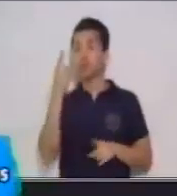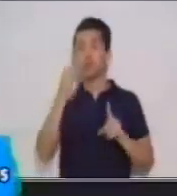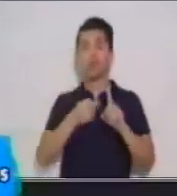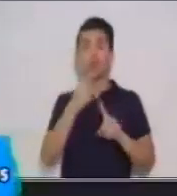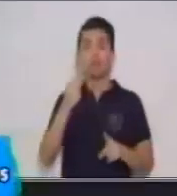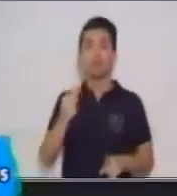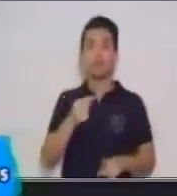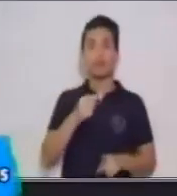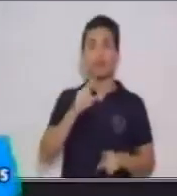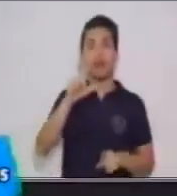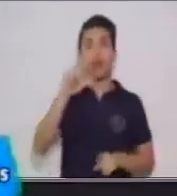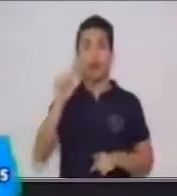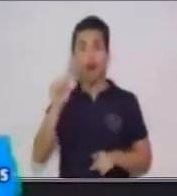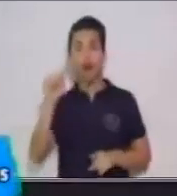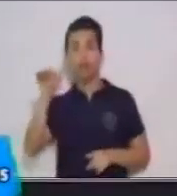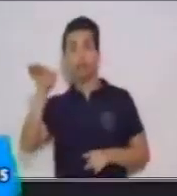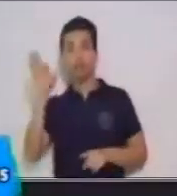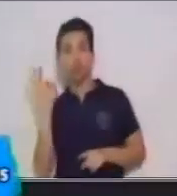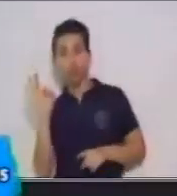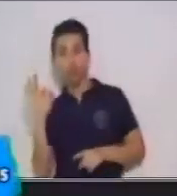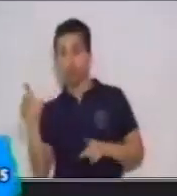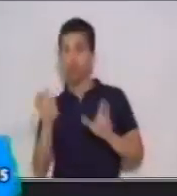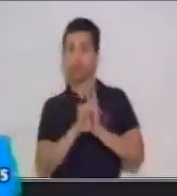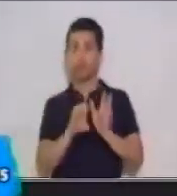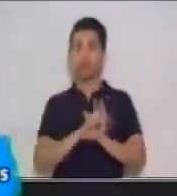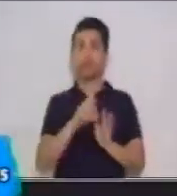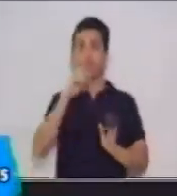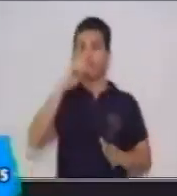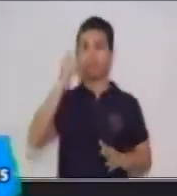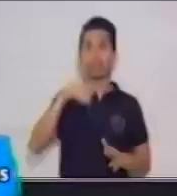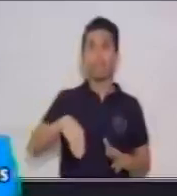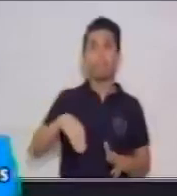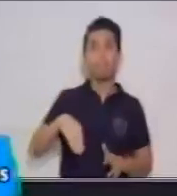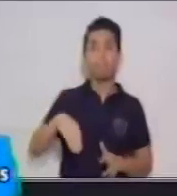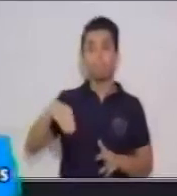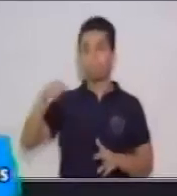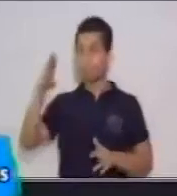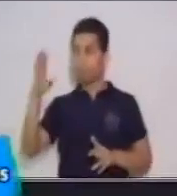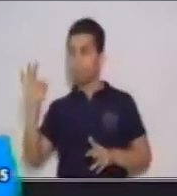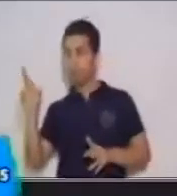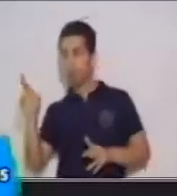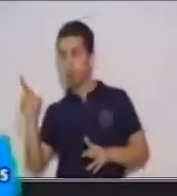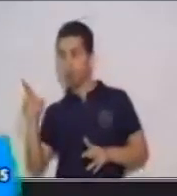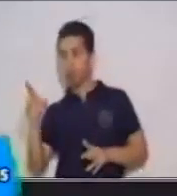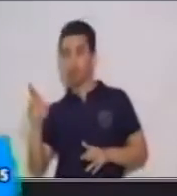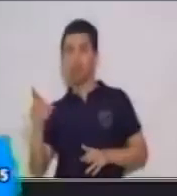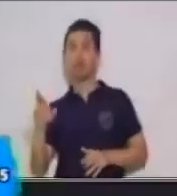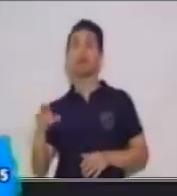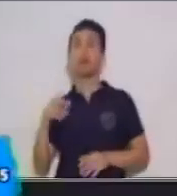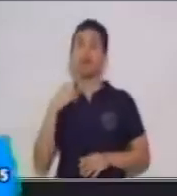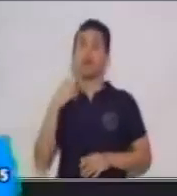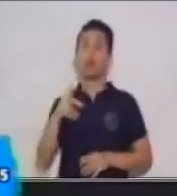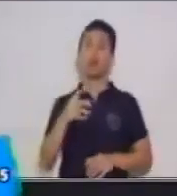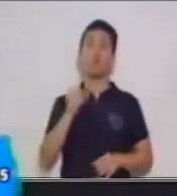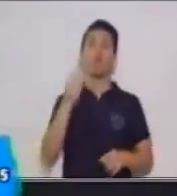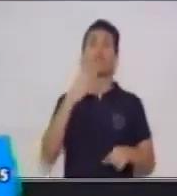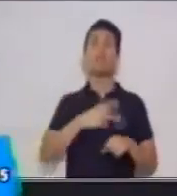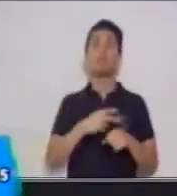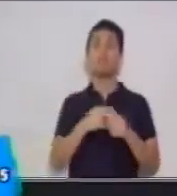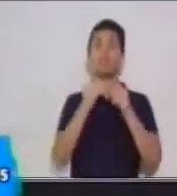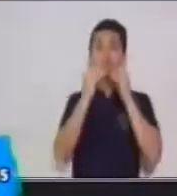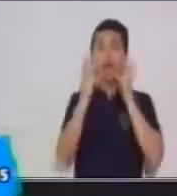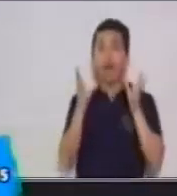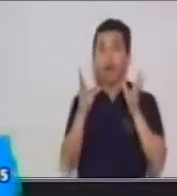voz. Por ejemplo, en tambor, ¿viste cuántas veces apretamos nuestra boca o abrimos nuestra